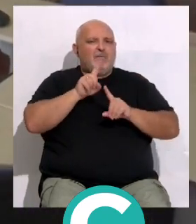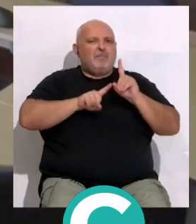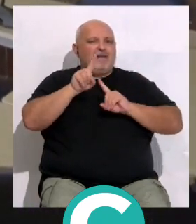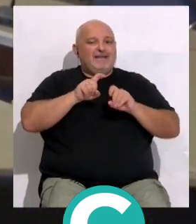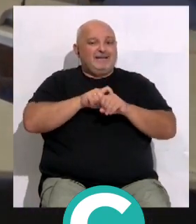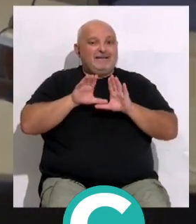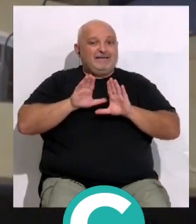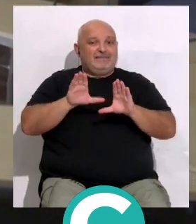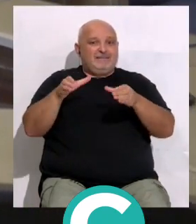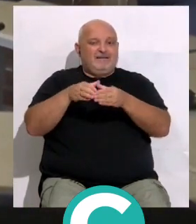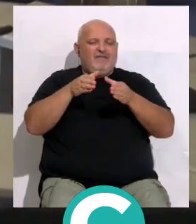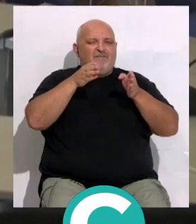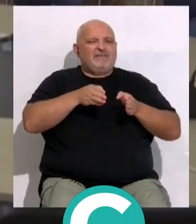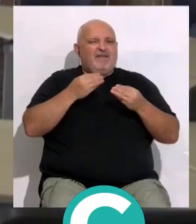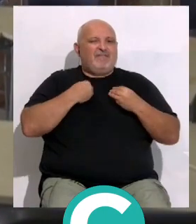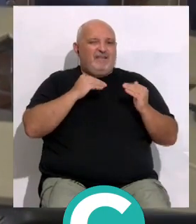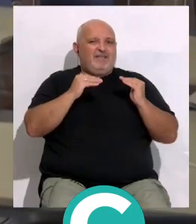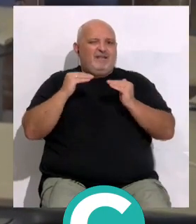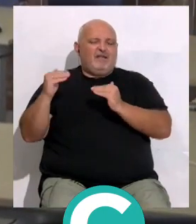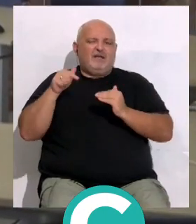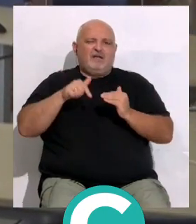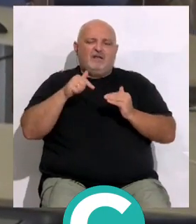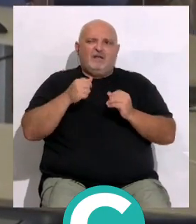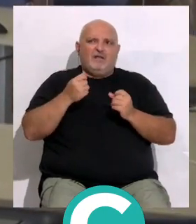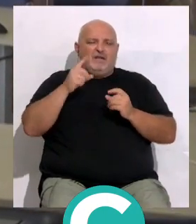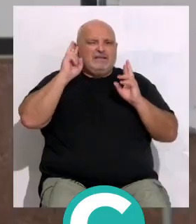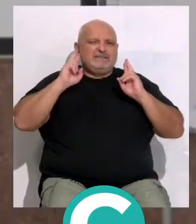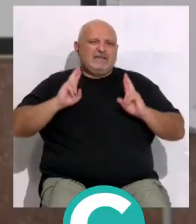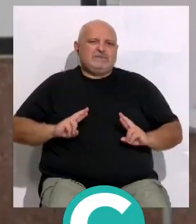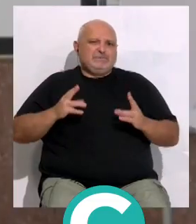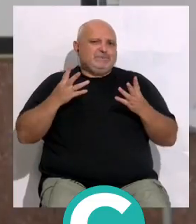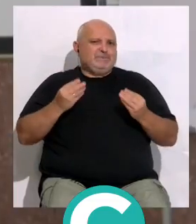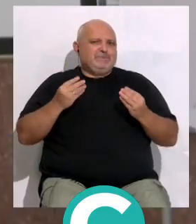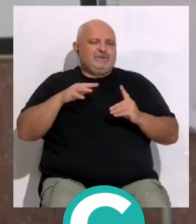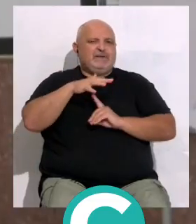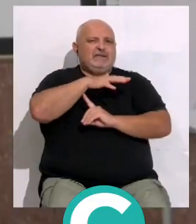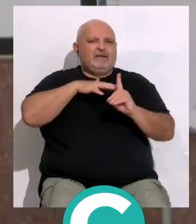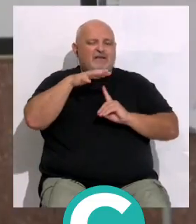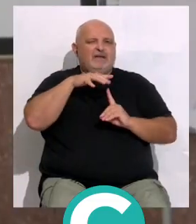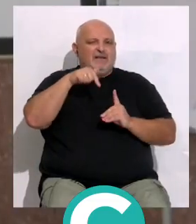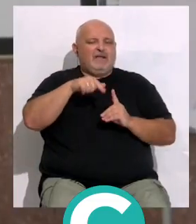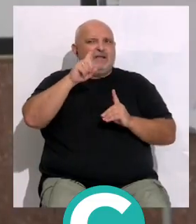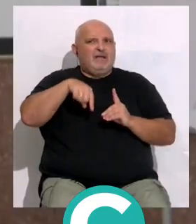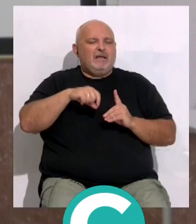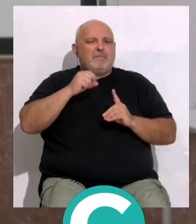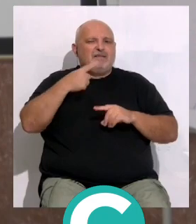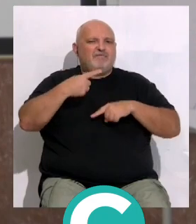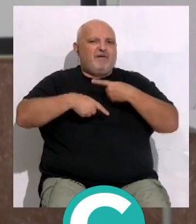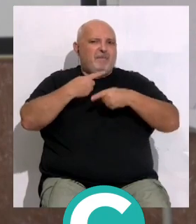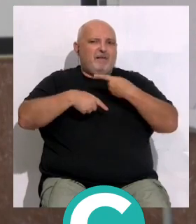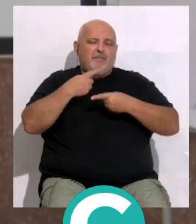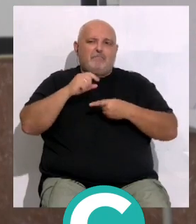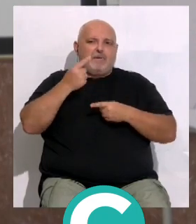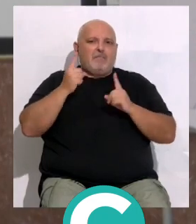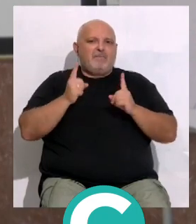de este tipo en estas fases de la vida supone una importante fuente de estrés también para el entorno de los afectados, siendo la familia un